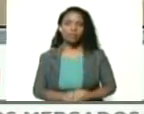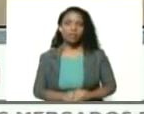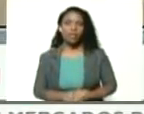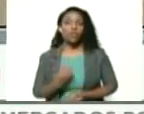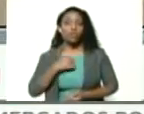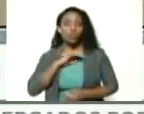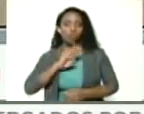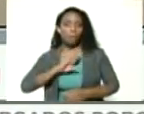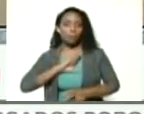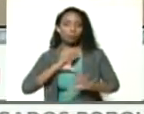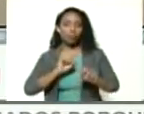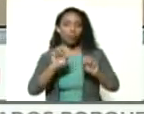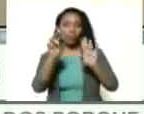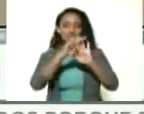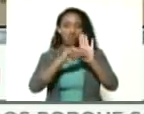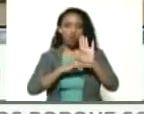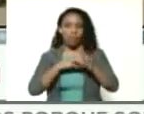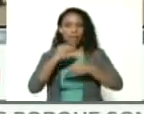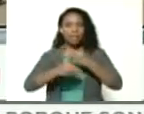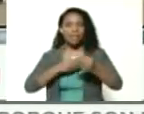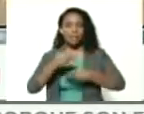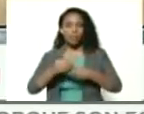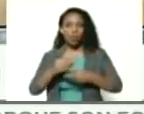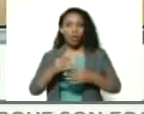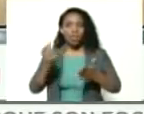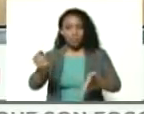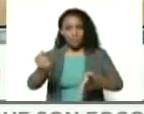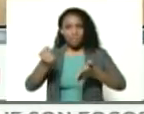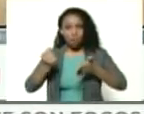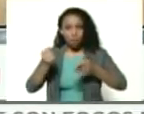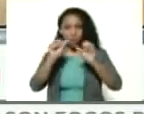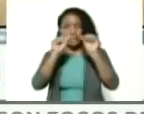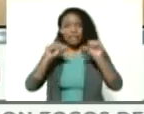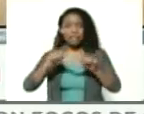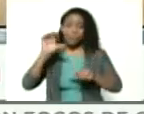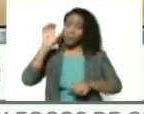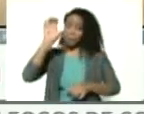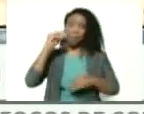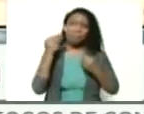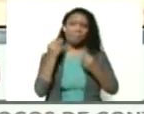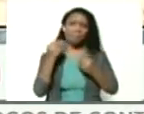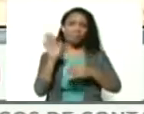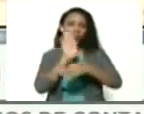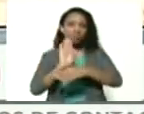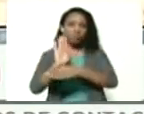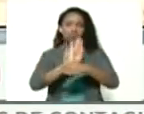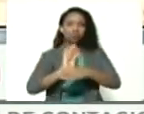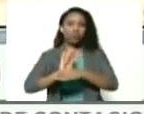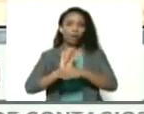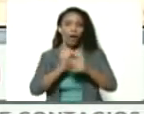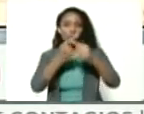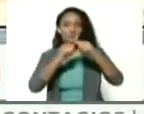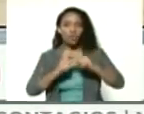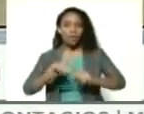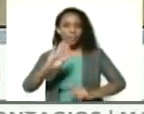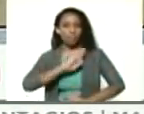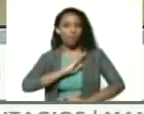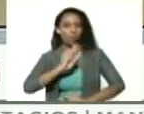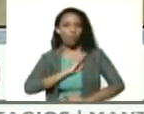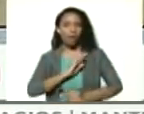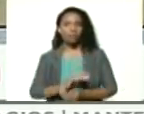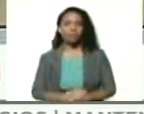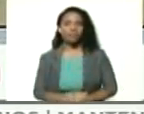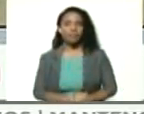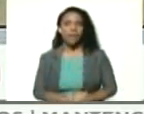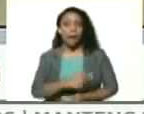tomado un conjunto de medidas, de bonos del sistema patria para proteger a los cuentapropistas,